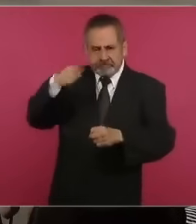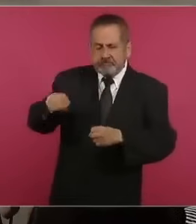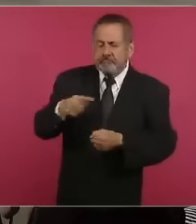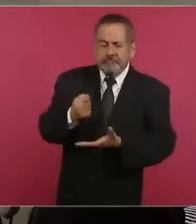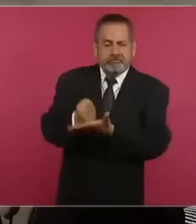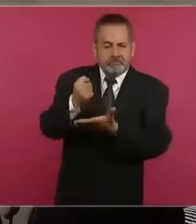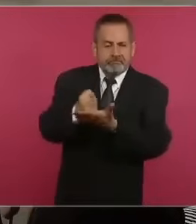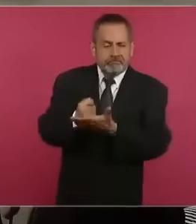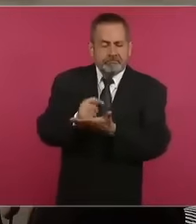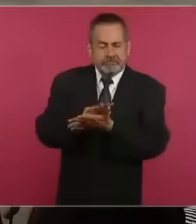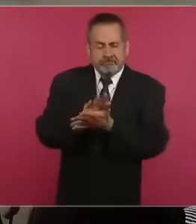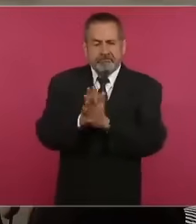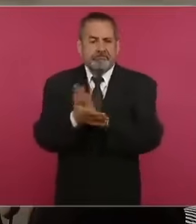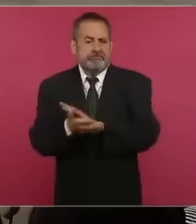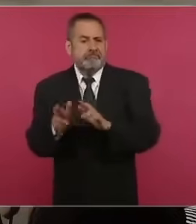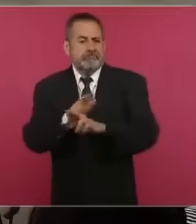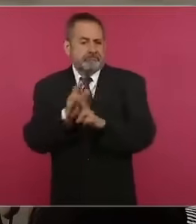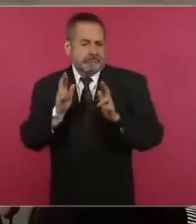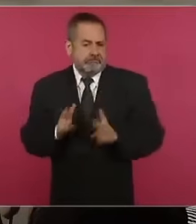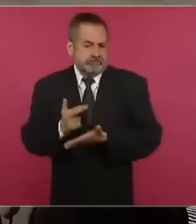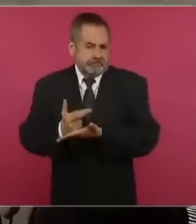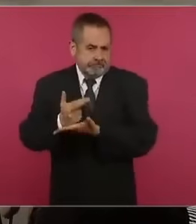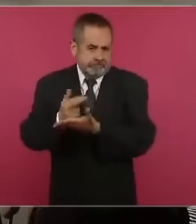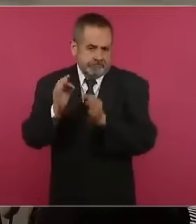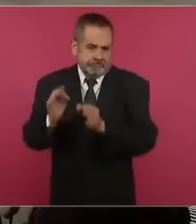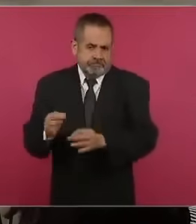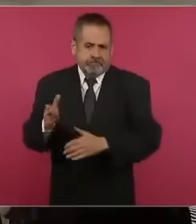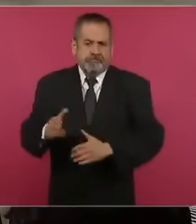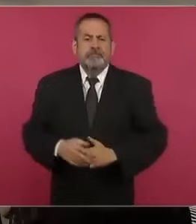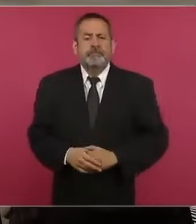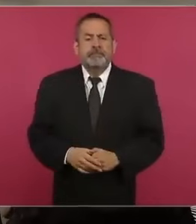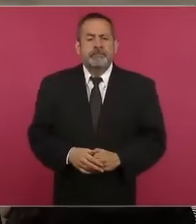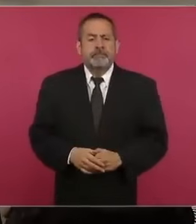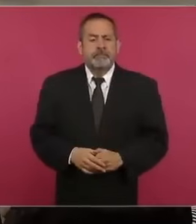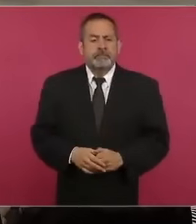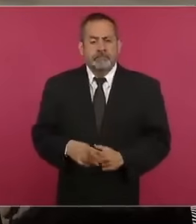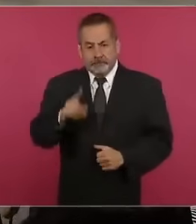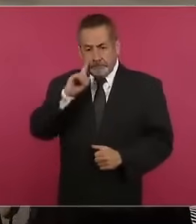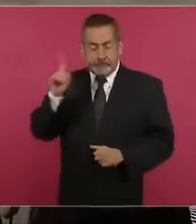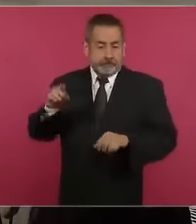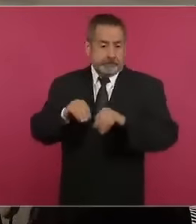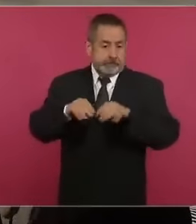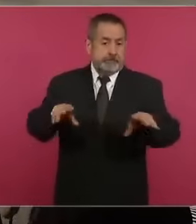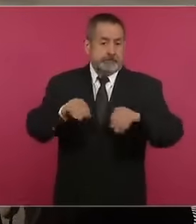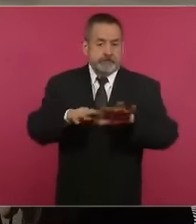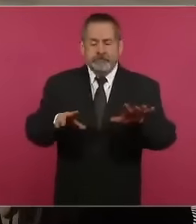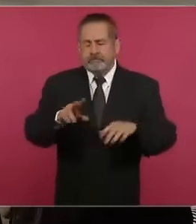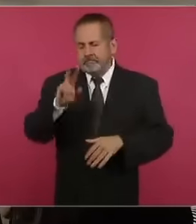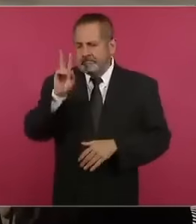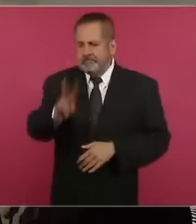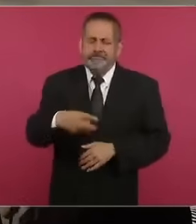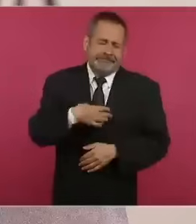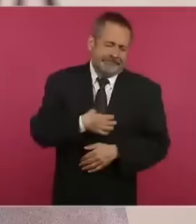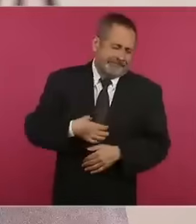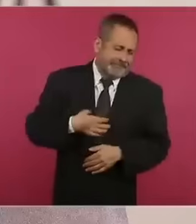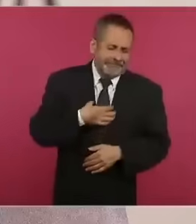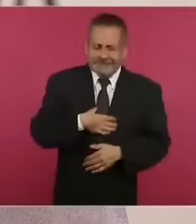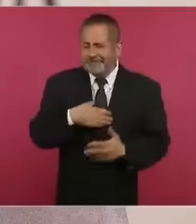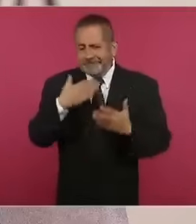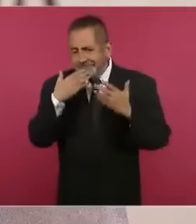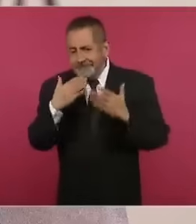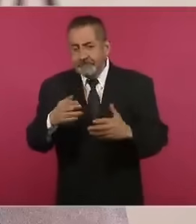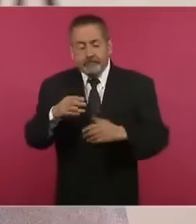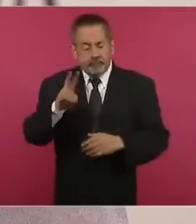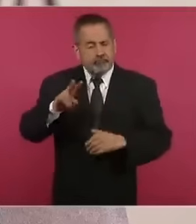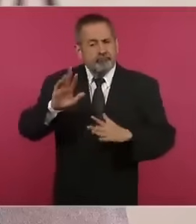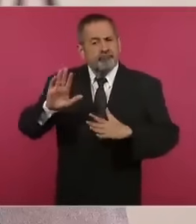calidad. Vamos a la siguiente lámina. Informar con mucha alegría que, tal como nos